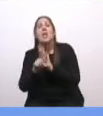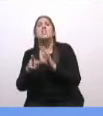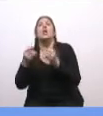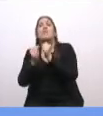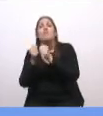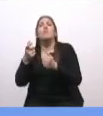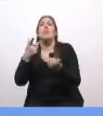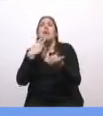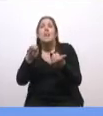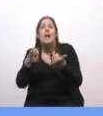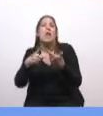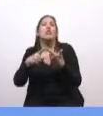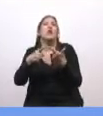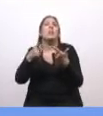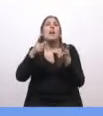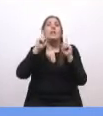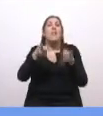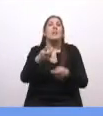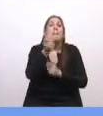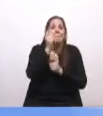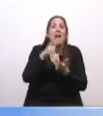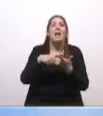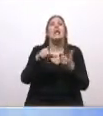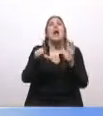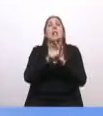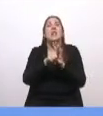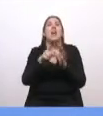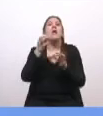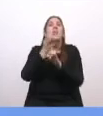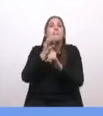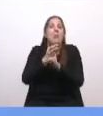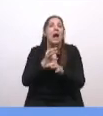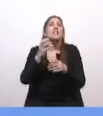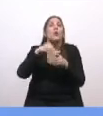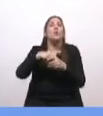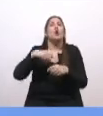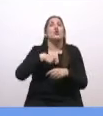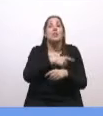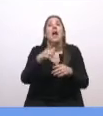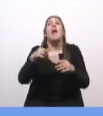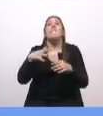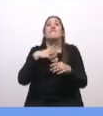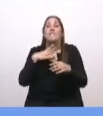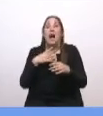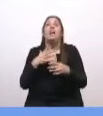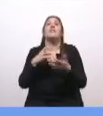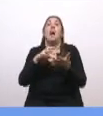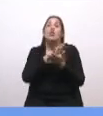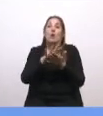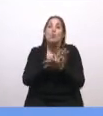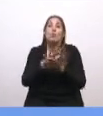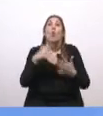de redes de pesca fuera de uso la ley de envases con inclusión social deudas pendientes que la urgencia climática y la